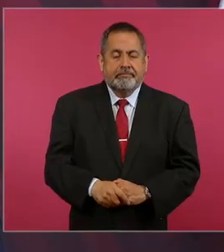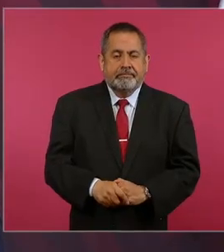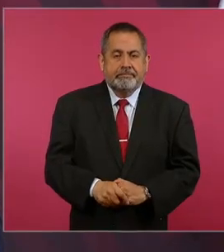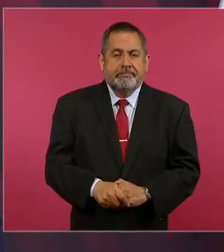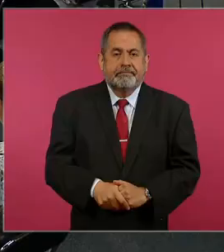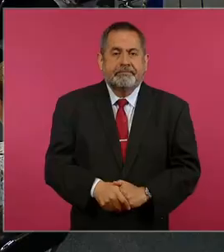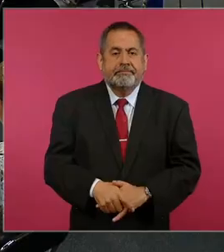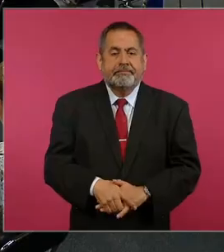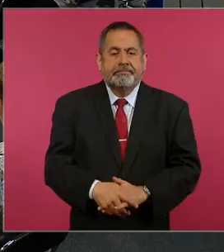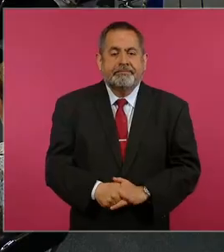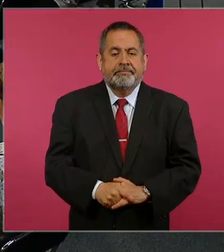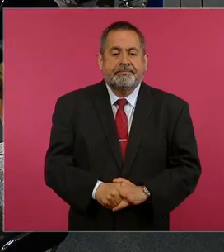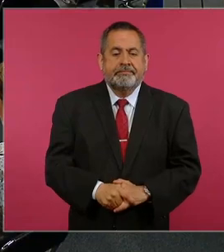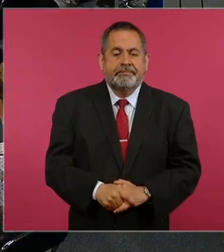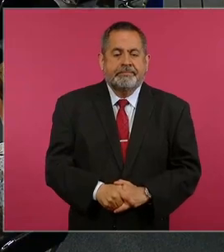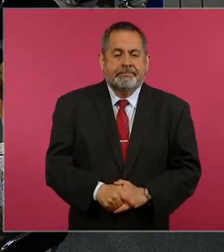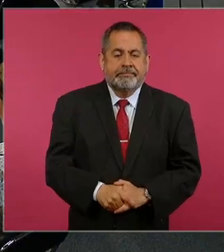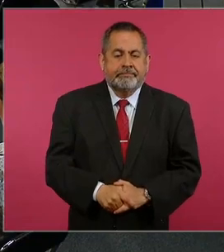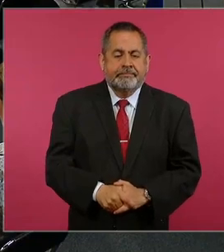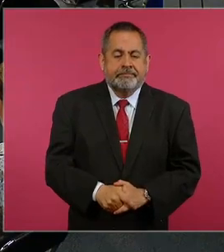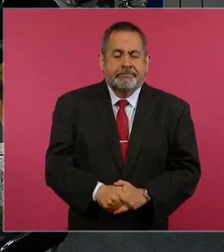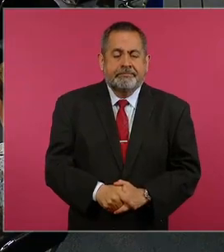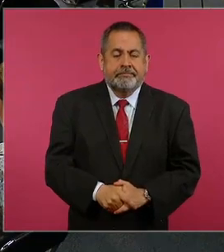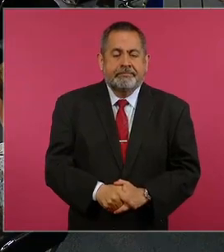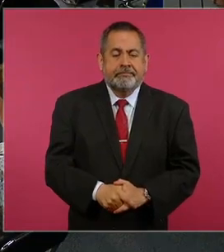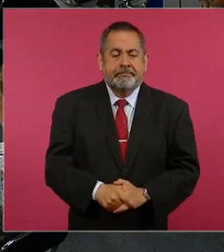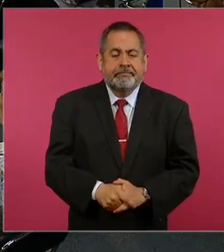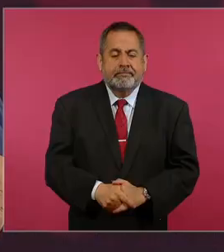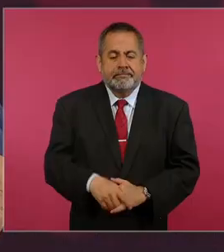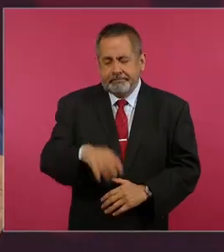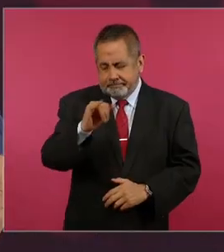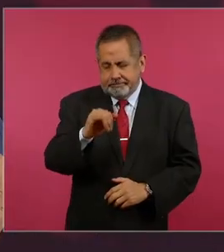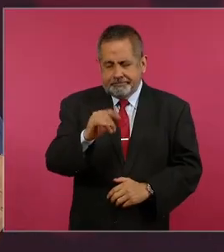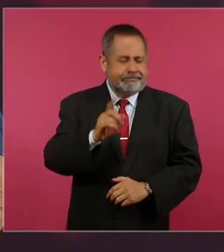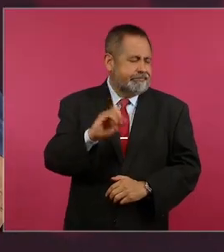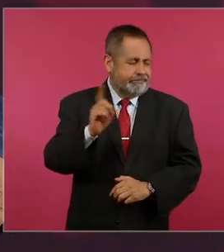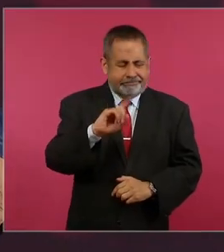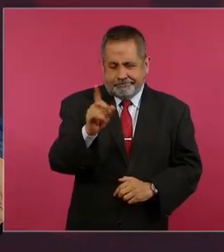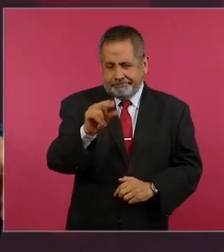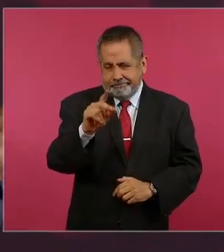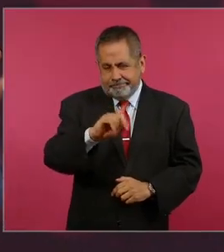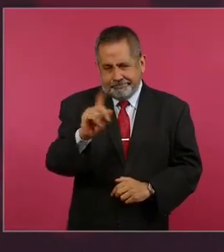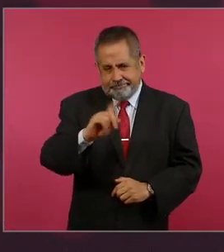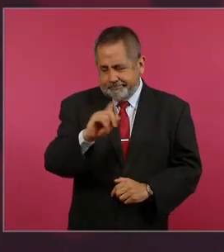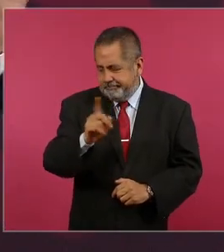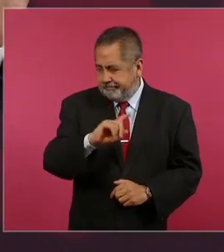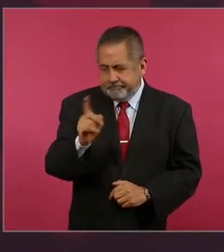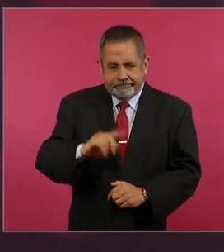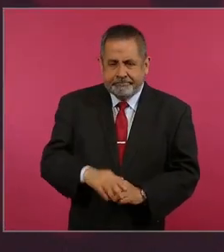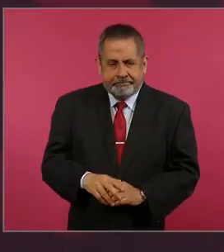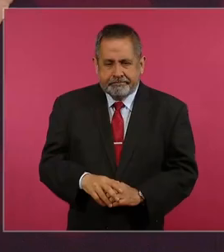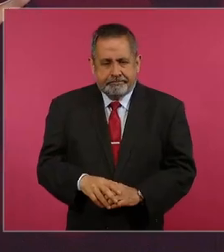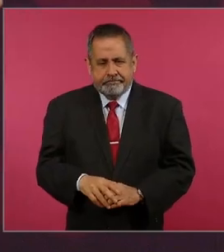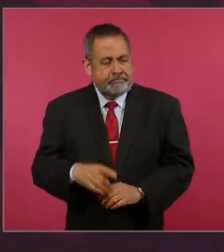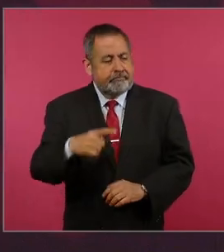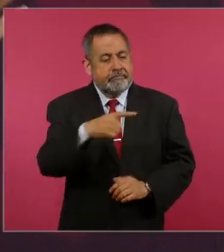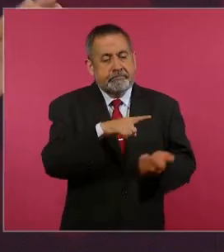En lo discursivo. Sí. No, no están participando, vamos. No, no, no, no, no, no, no, no, no, no. Es que